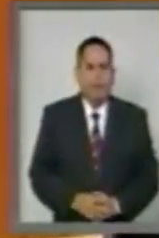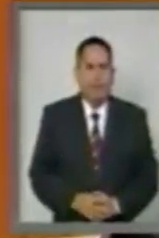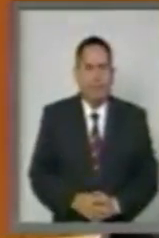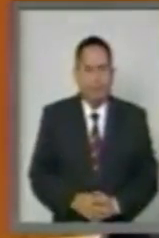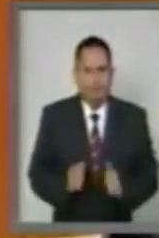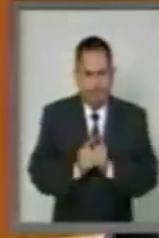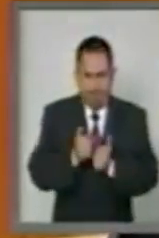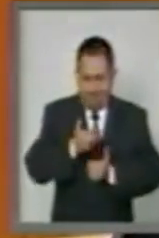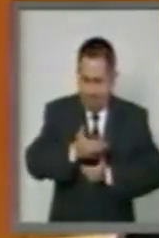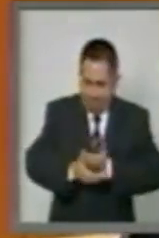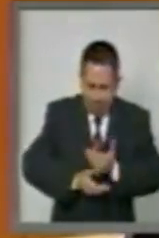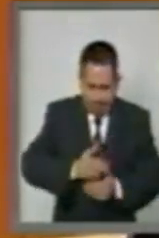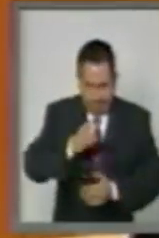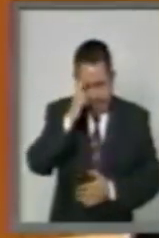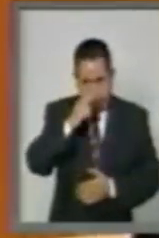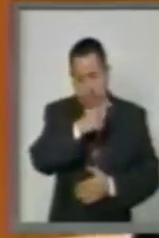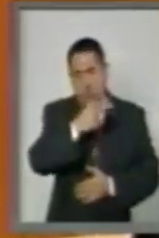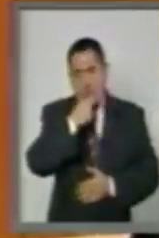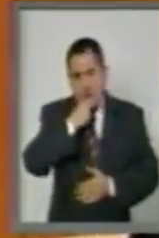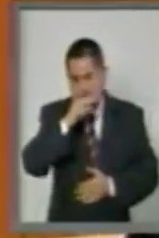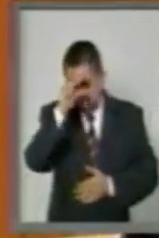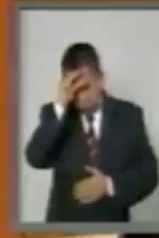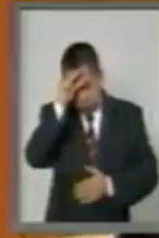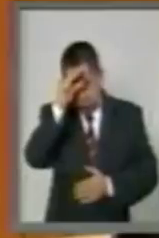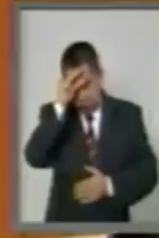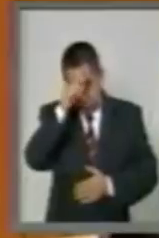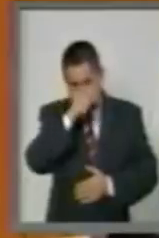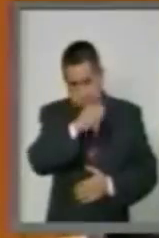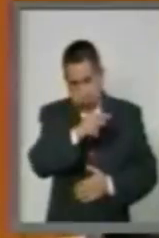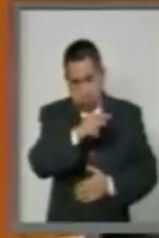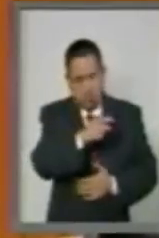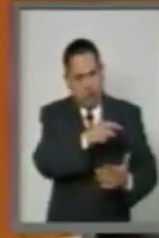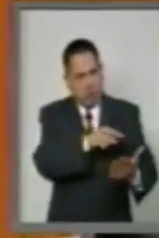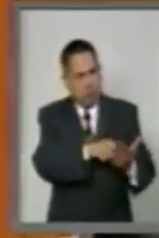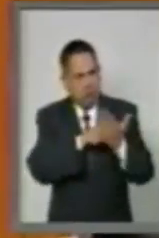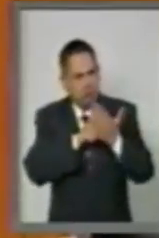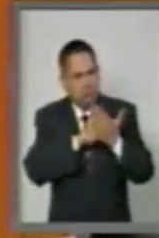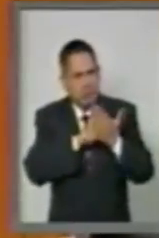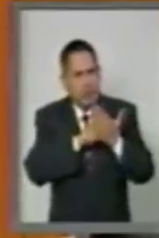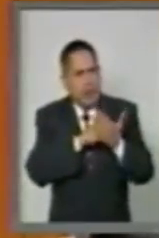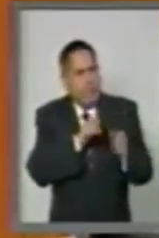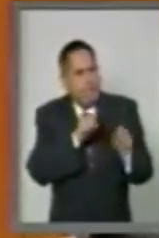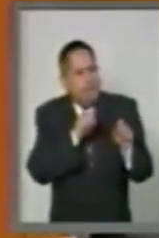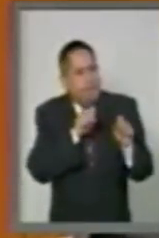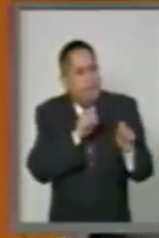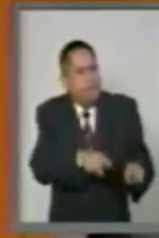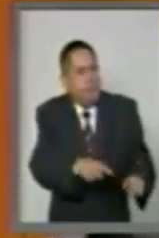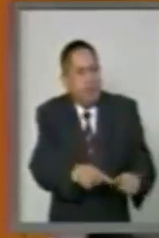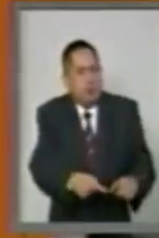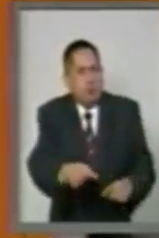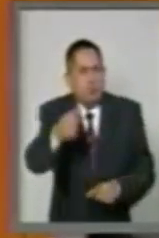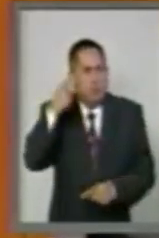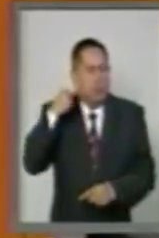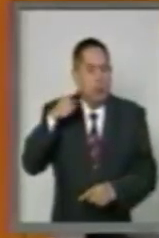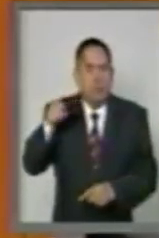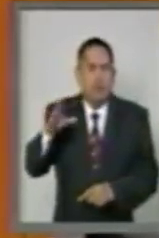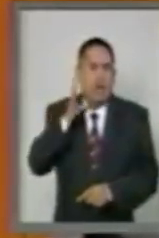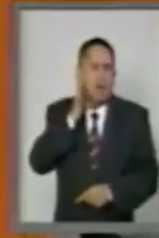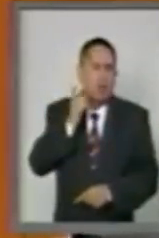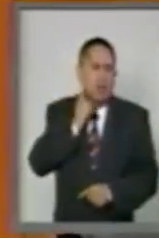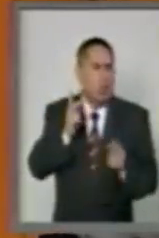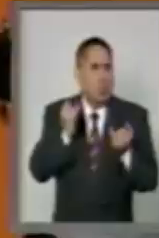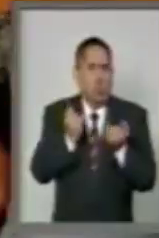Con todo respeto a un hombre inteligente, nos recetó usted el mismo discurso que en la Cámara de Diputados, el